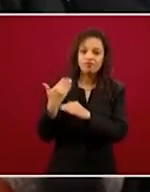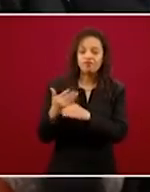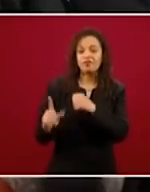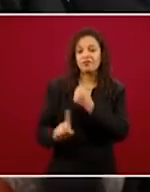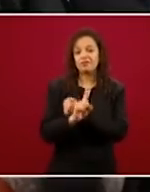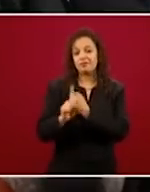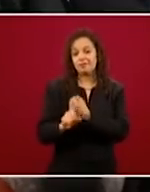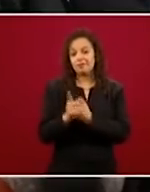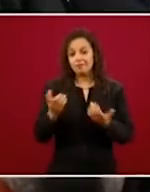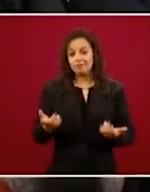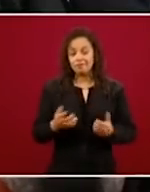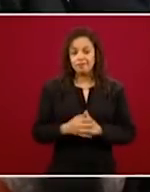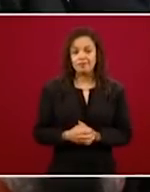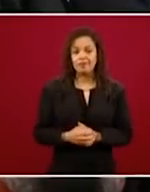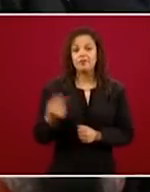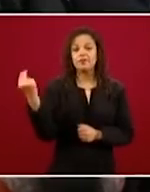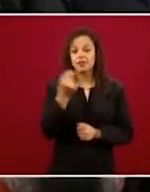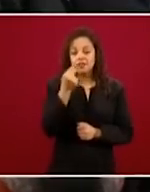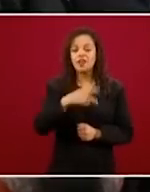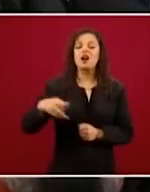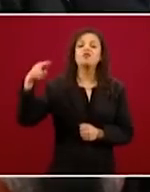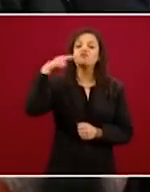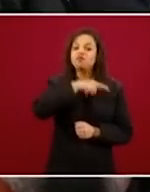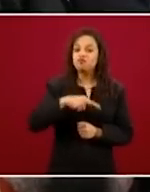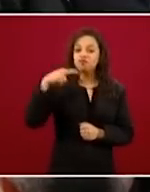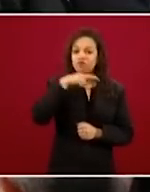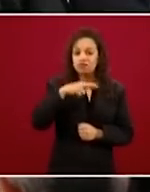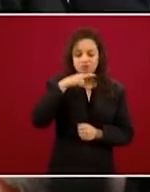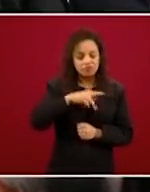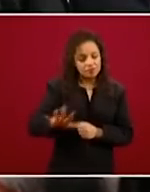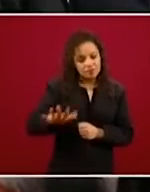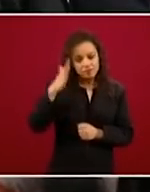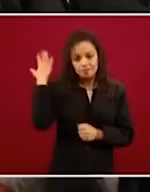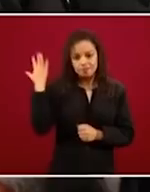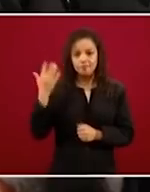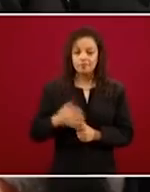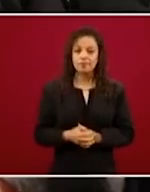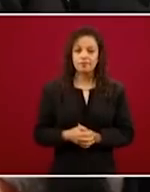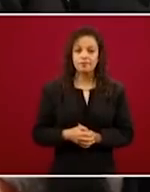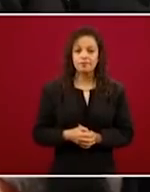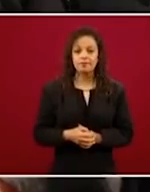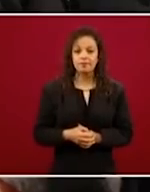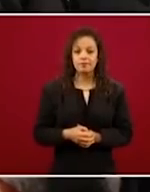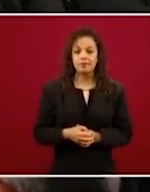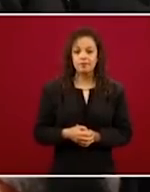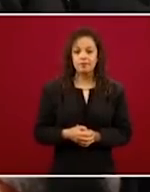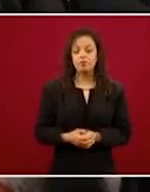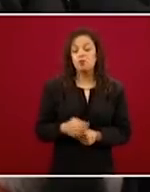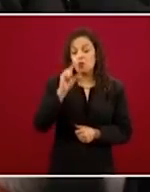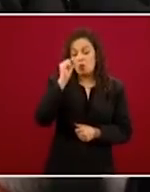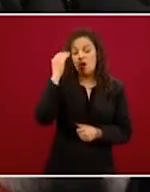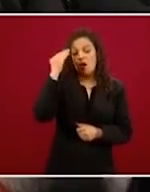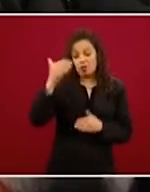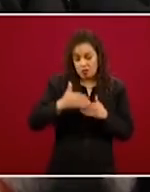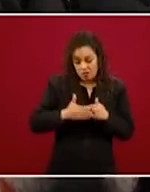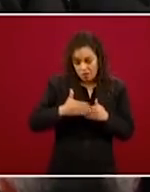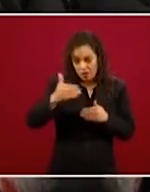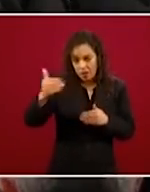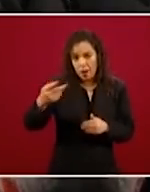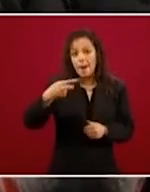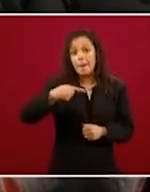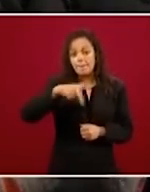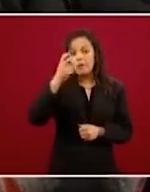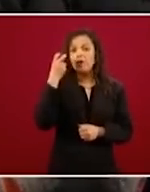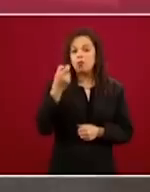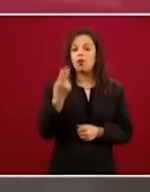hacerlo lo más pronto posible nos va a llevar tiempo pero por eso a crear